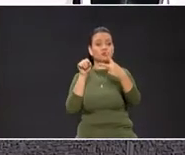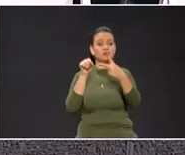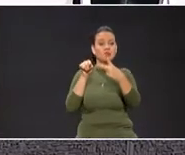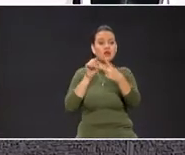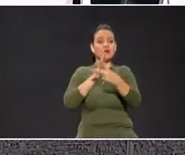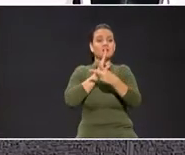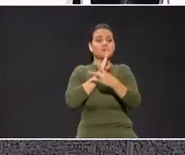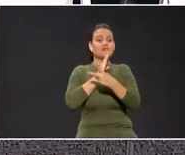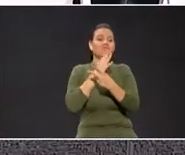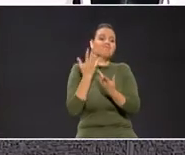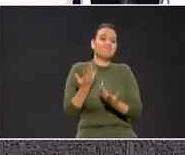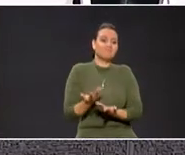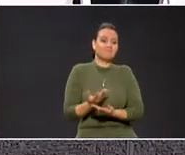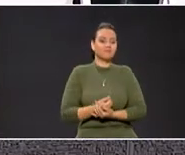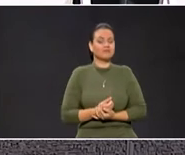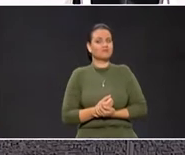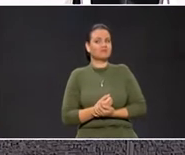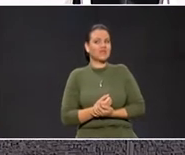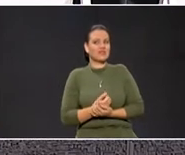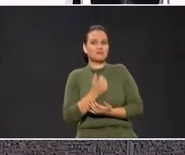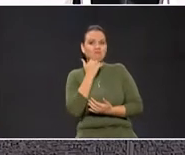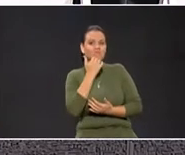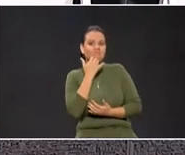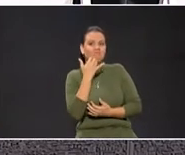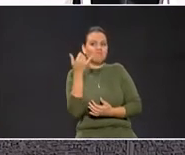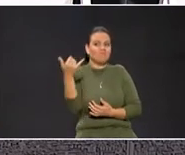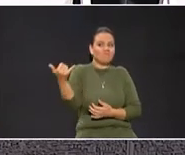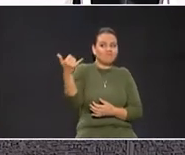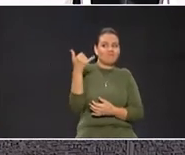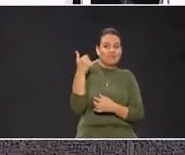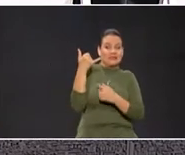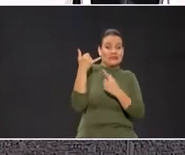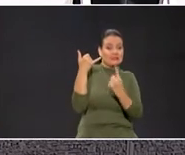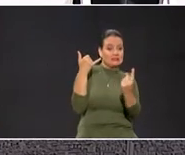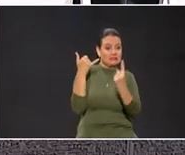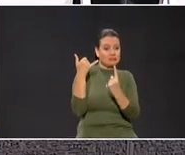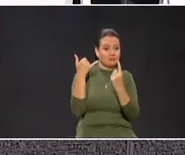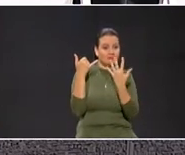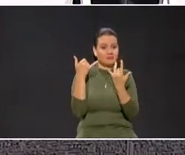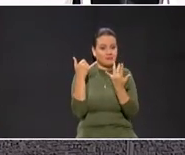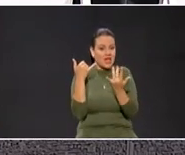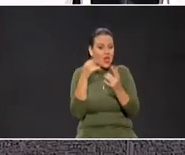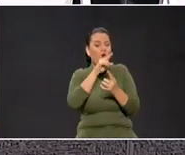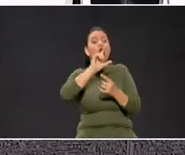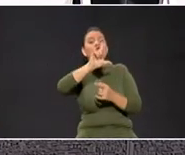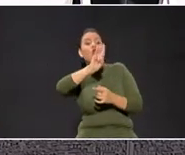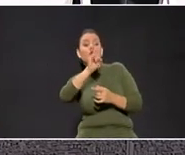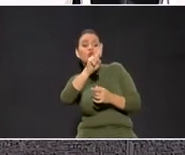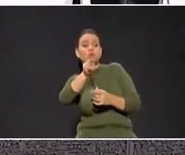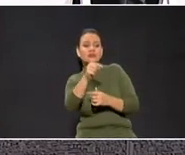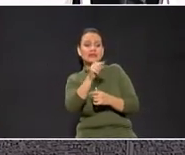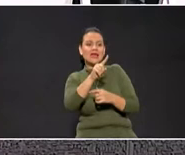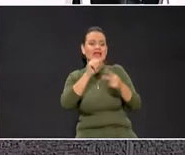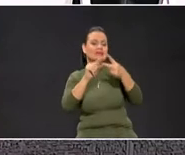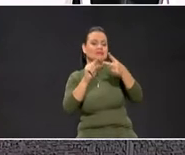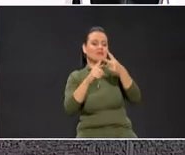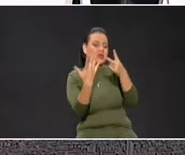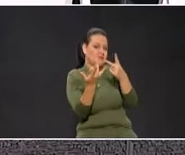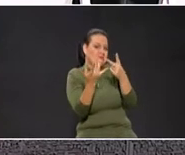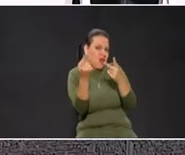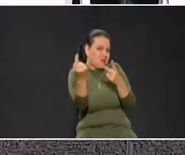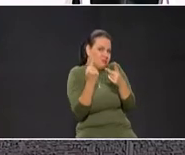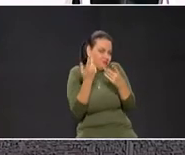hasta el momento no vaya a llegar porque nos han llamado de la campaña del candidato luis fernando muñoz que no ocuparía el segundo lugar viene en